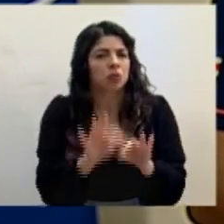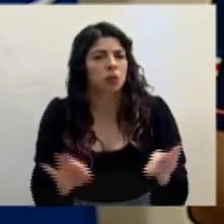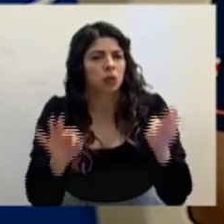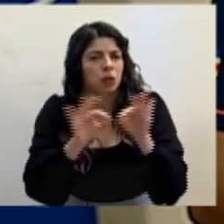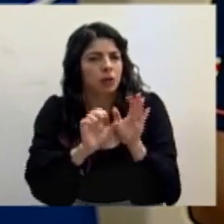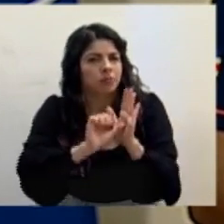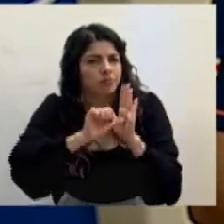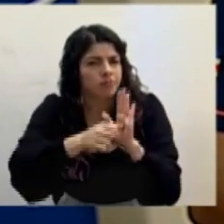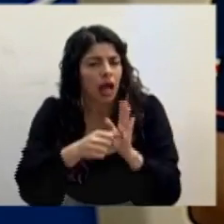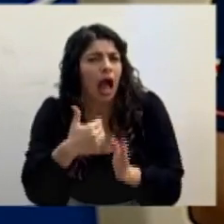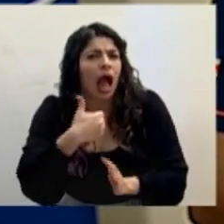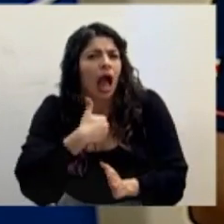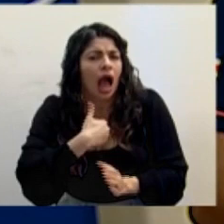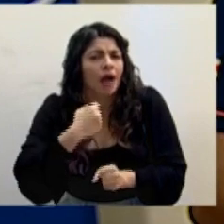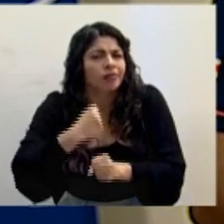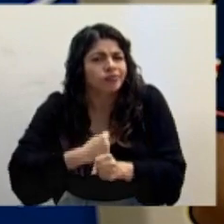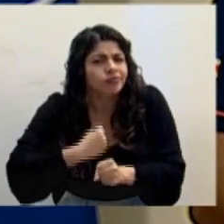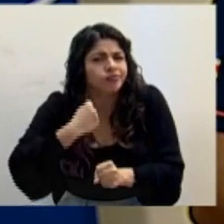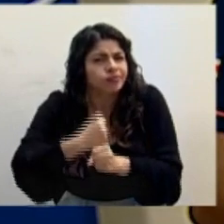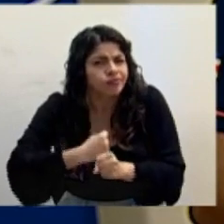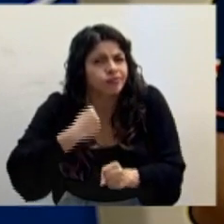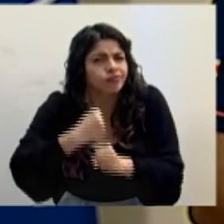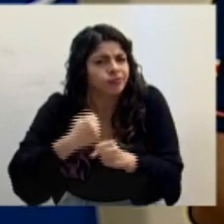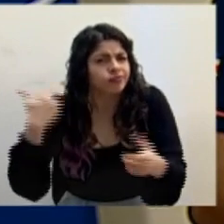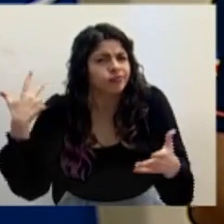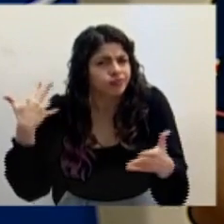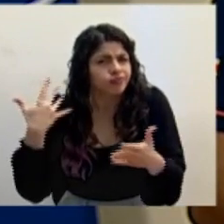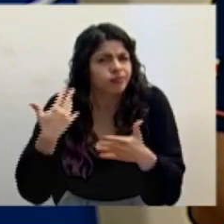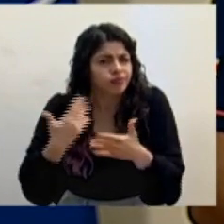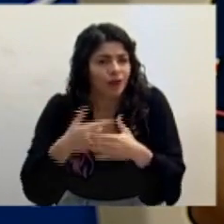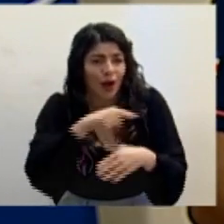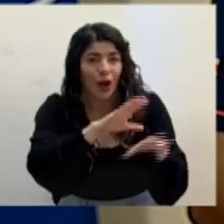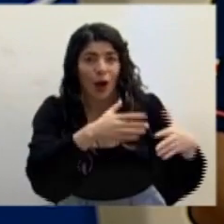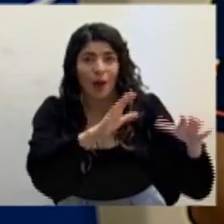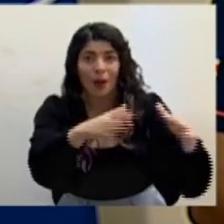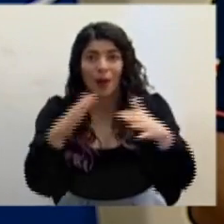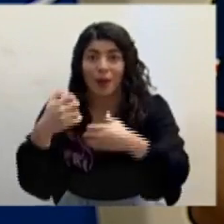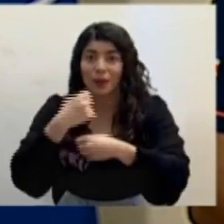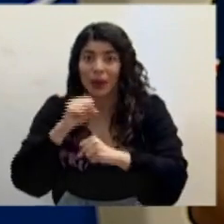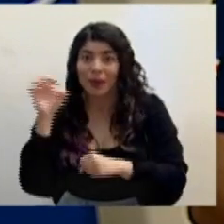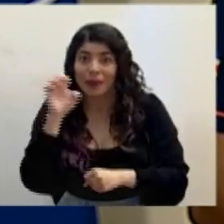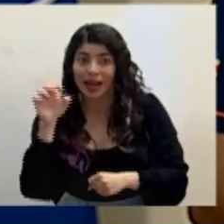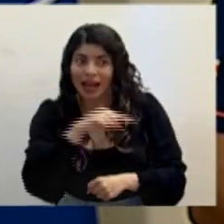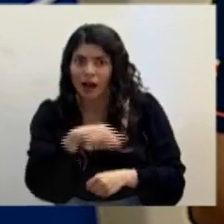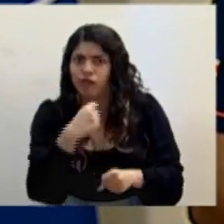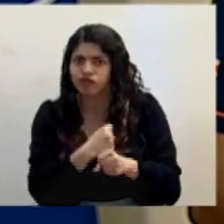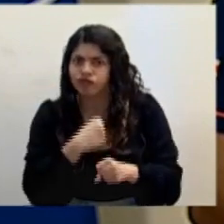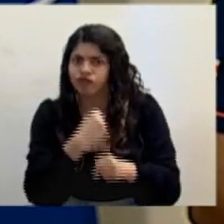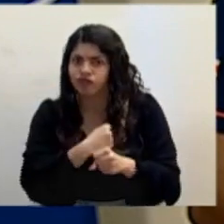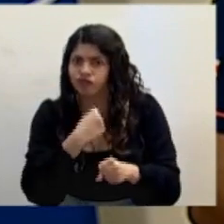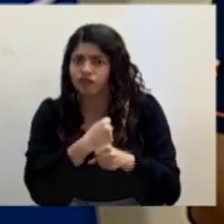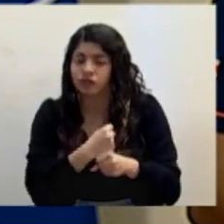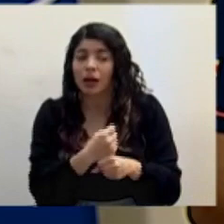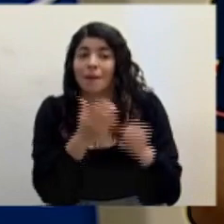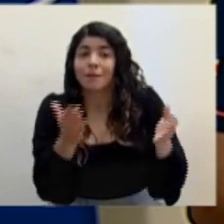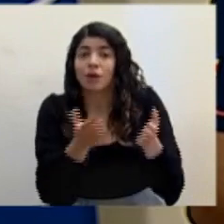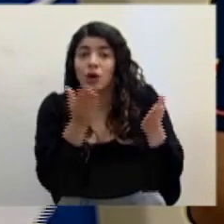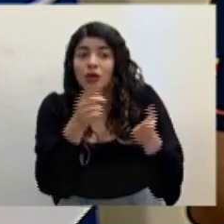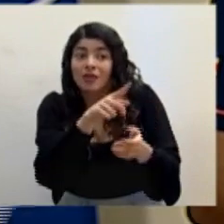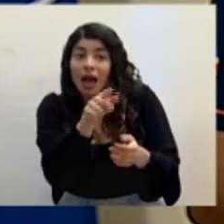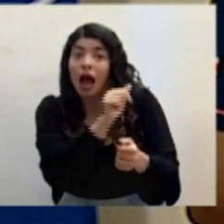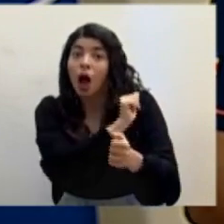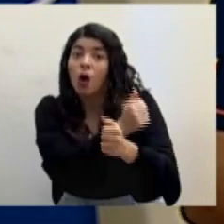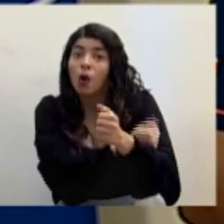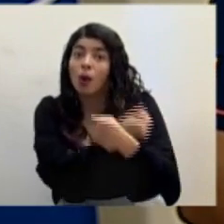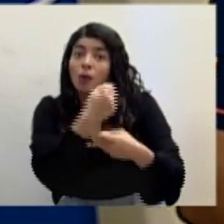resaltar también el trabajo que se viene desarrollando en estos comités municipales de emergencia e instarle a las autoridades municipales a